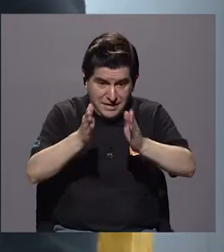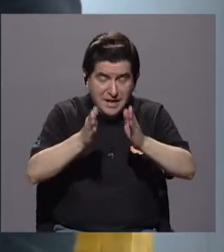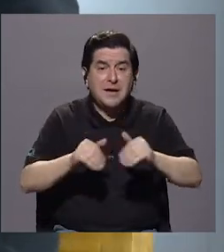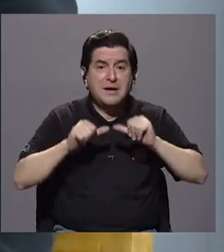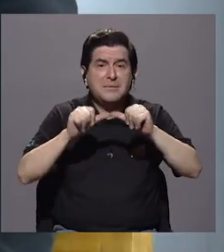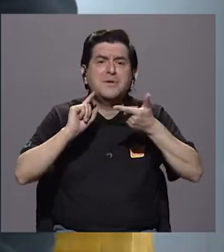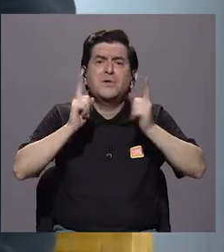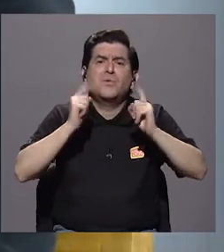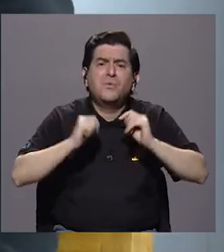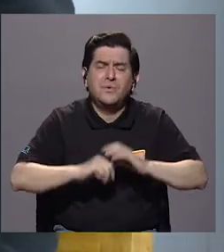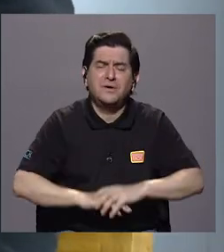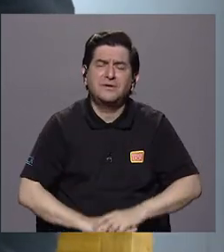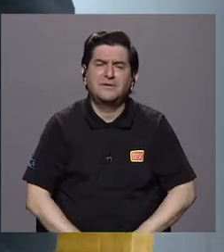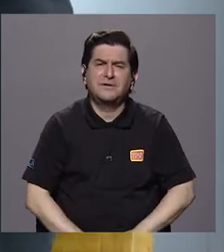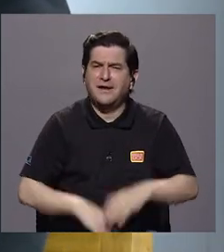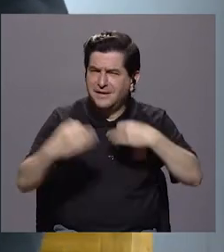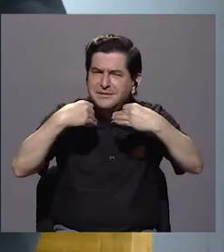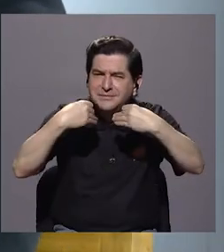Pues es que